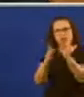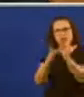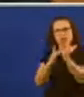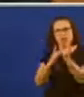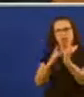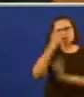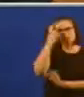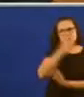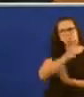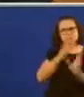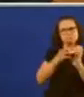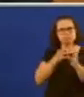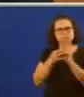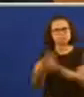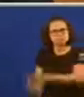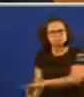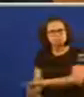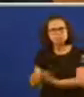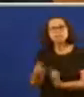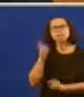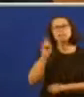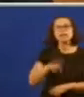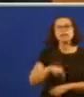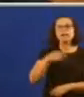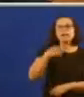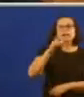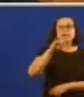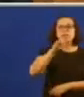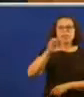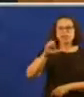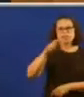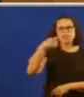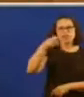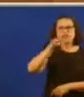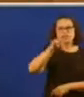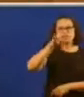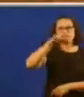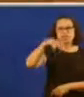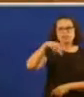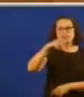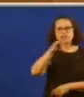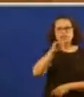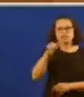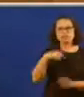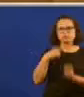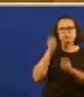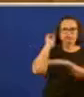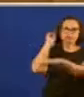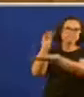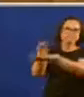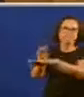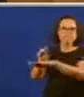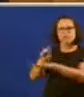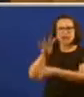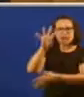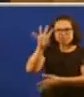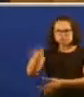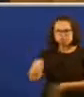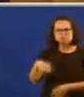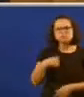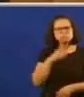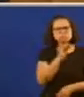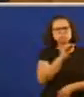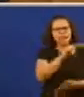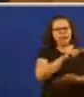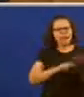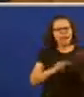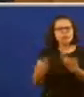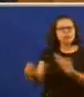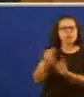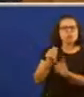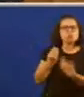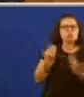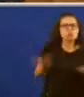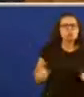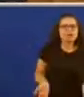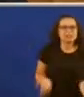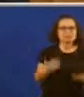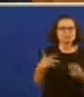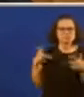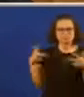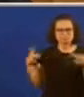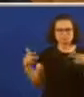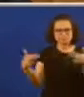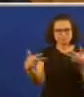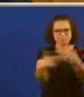a de guindos como lhe ofrece 2.000 millóns de euros máis a Cataluña. E a Galiza que, señor Feijó? Recortes.